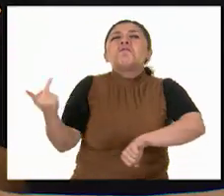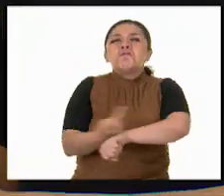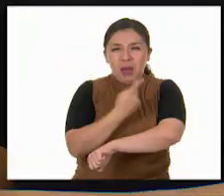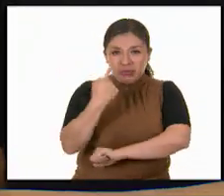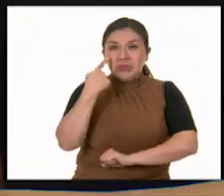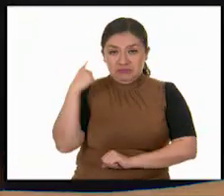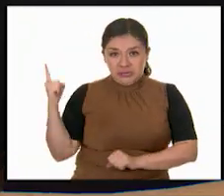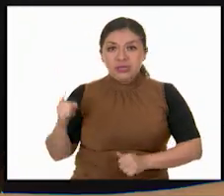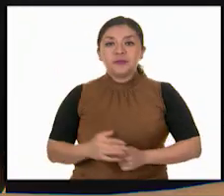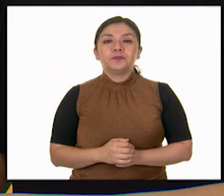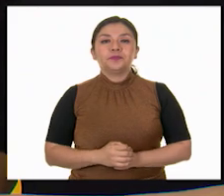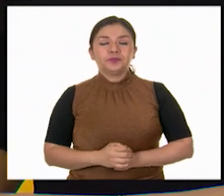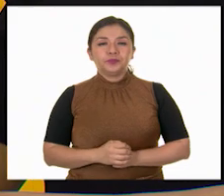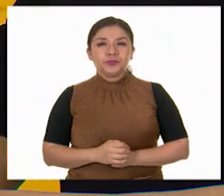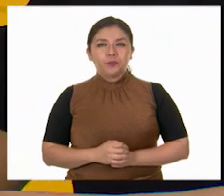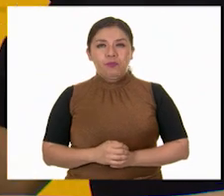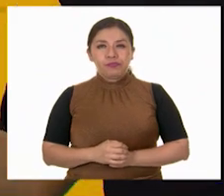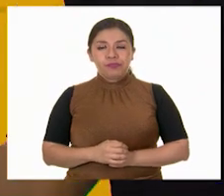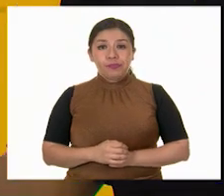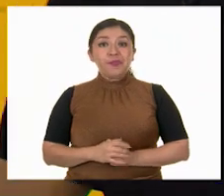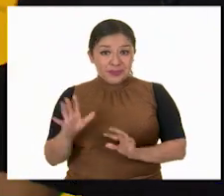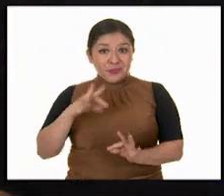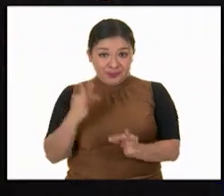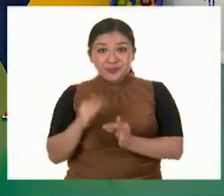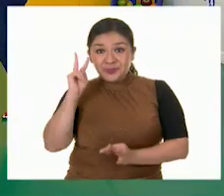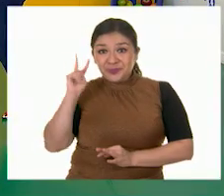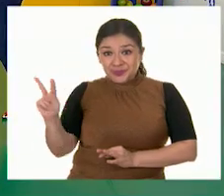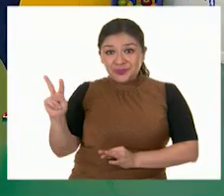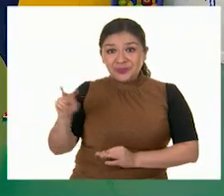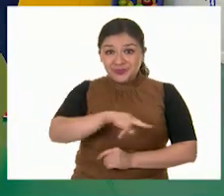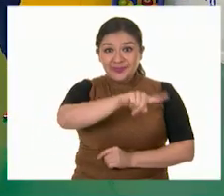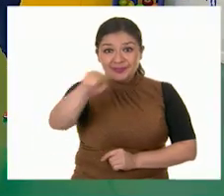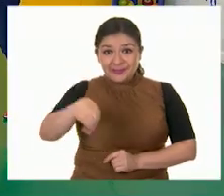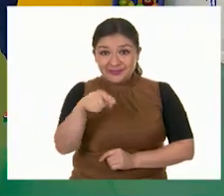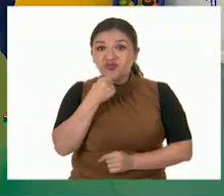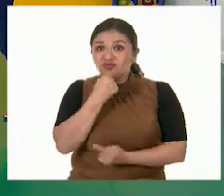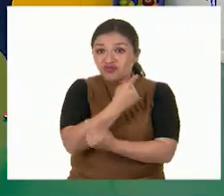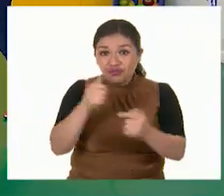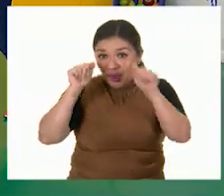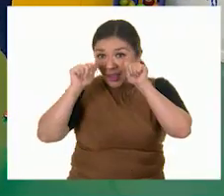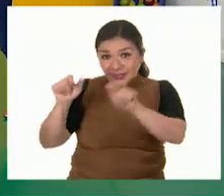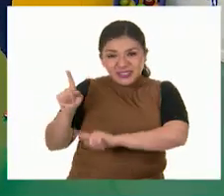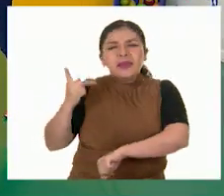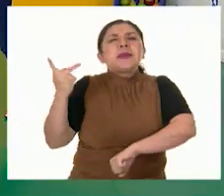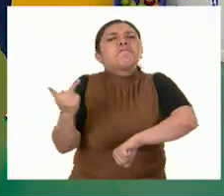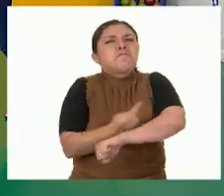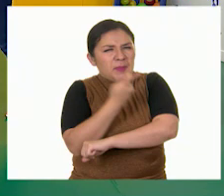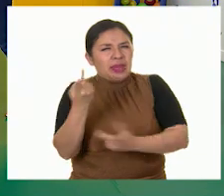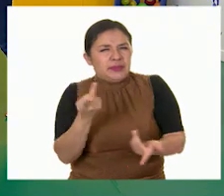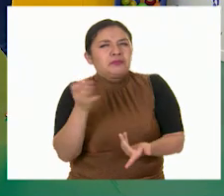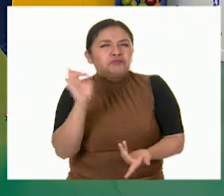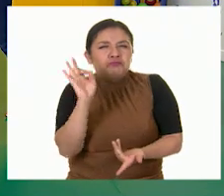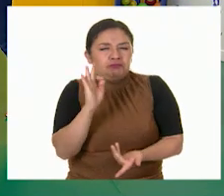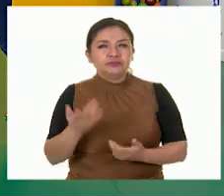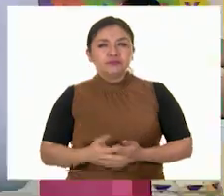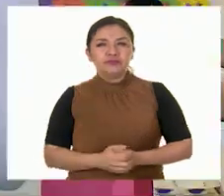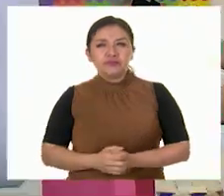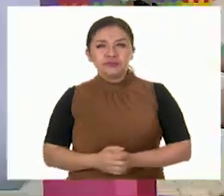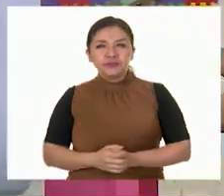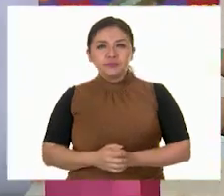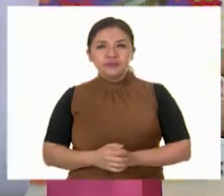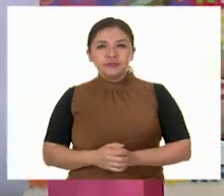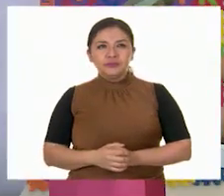Apunta bien, Yesenia. Sí, ¿listo? Listo. ¿Listas, niñas y niños allá en casa? Vamos a ver qué sucede.